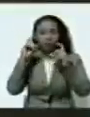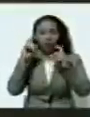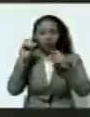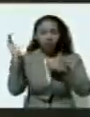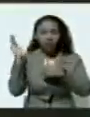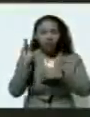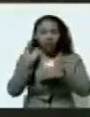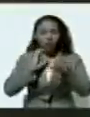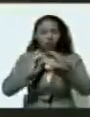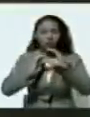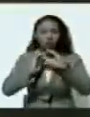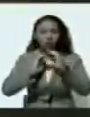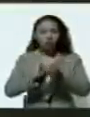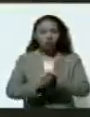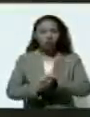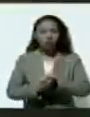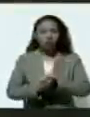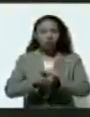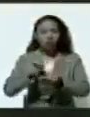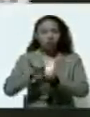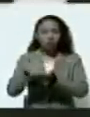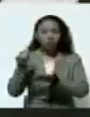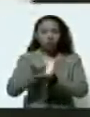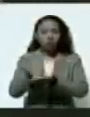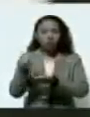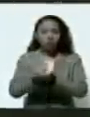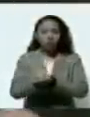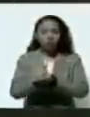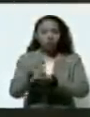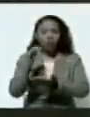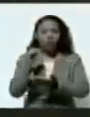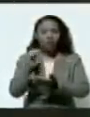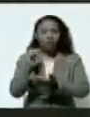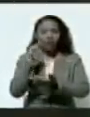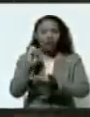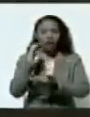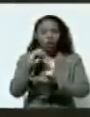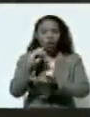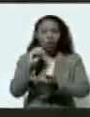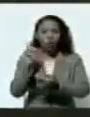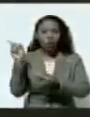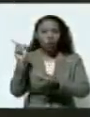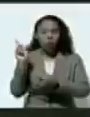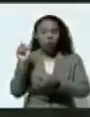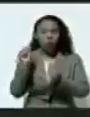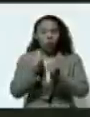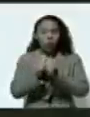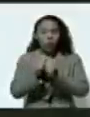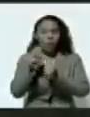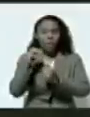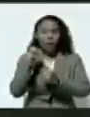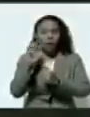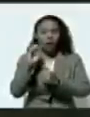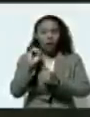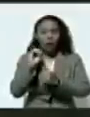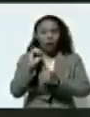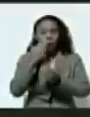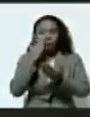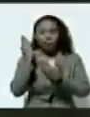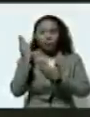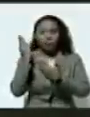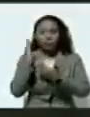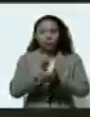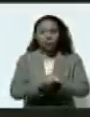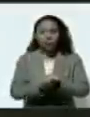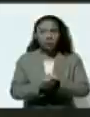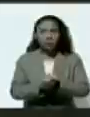de la conversación por WhatsApp de Franco Casella con Marco Aurelio Quiñones.